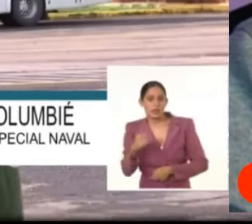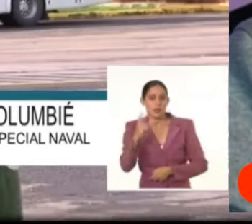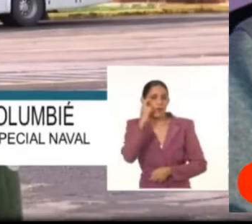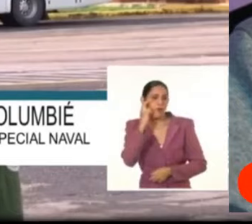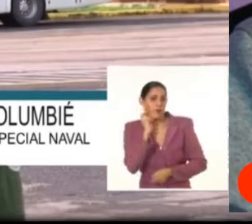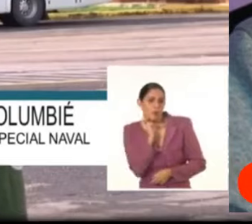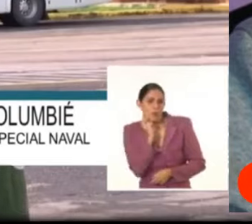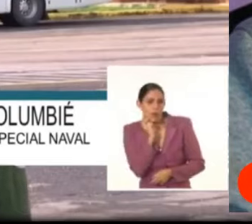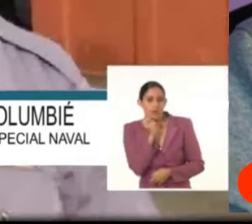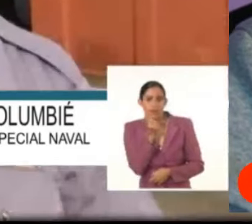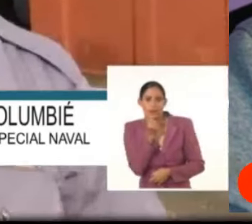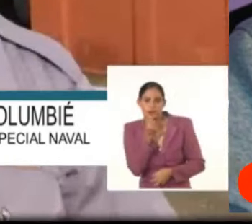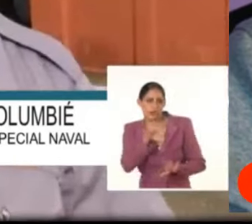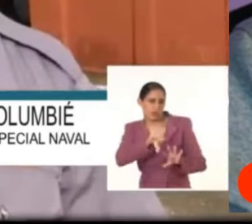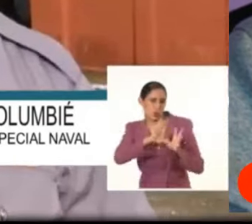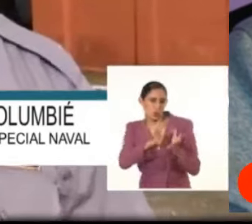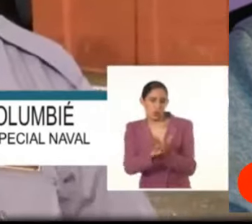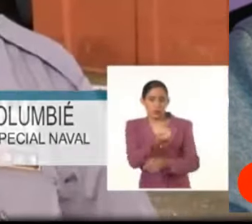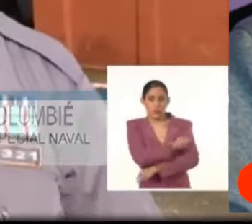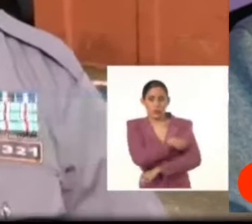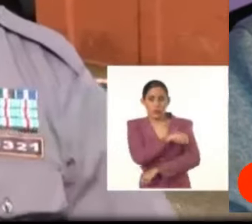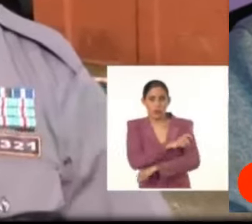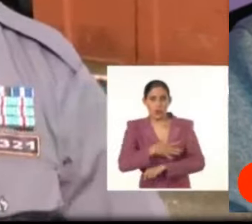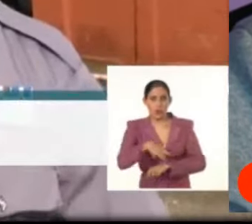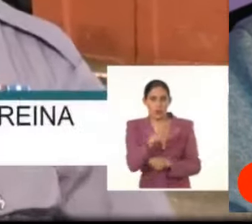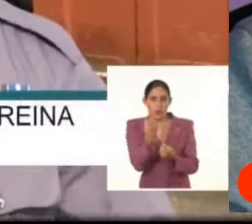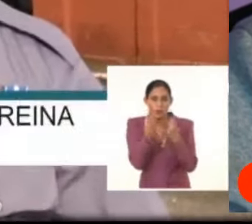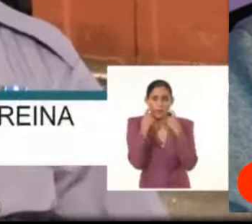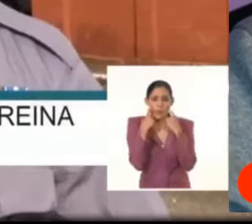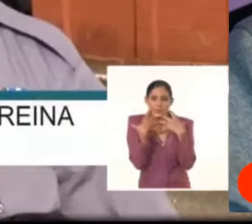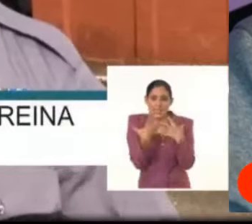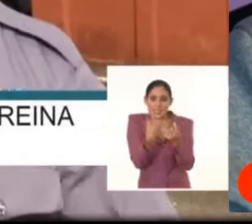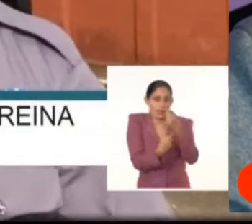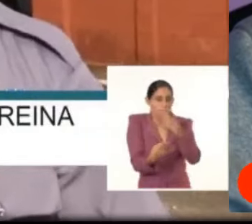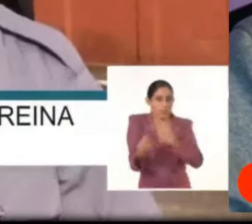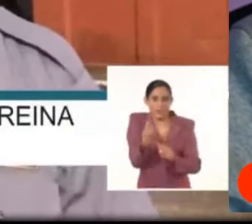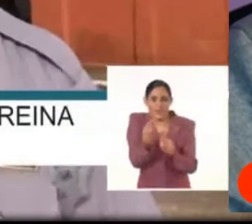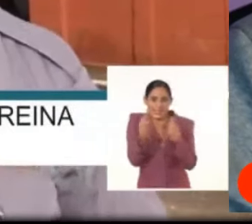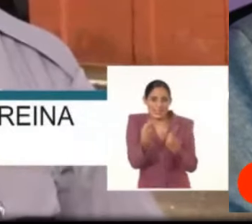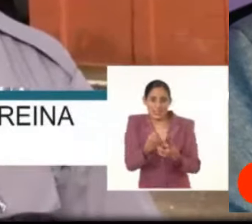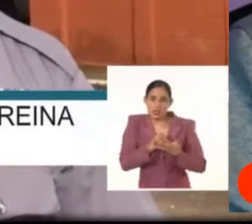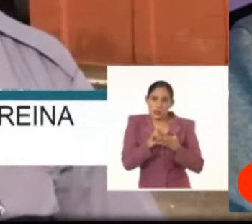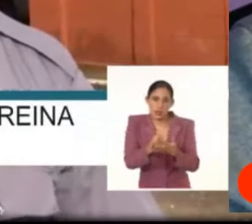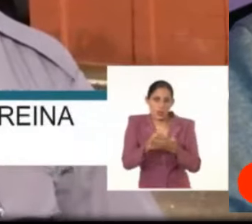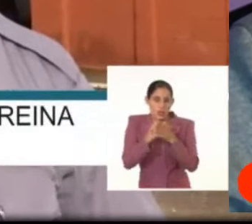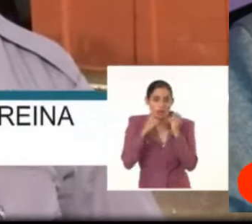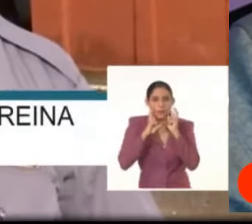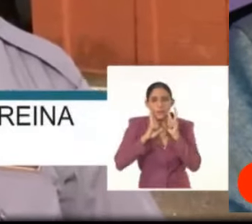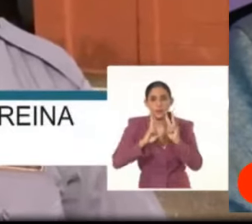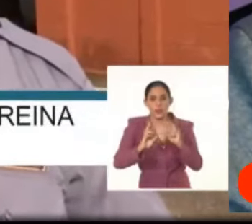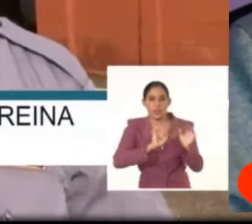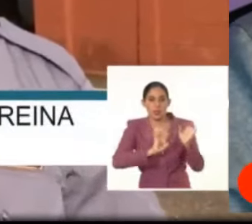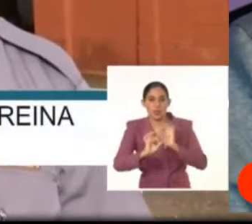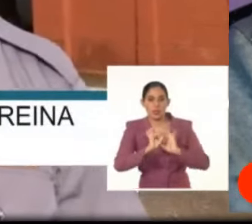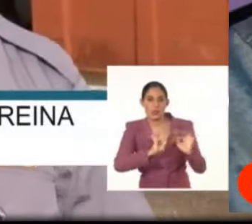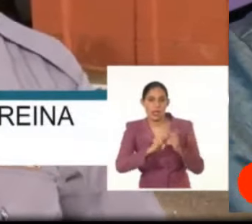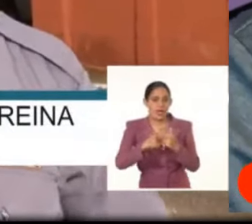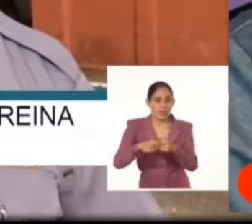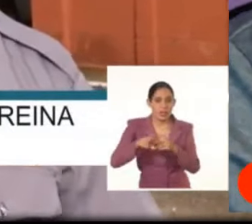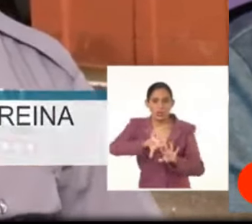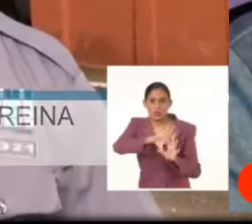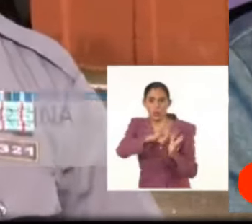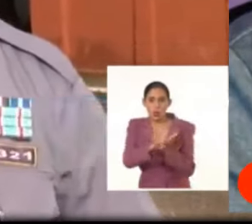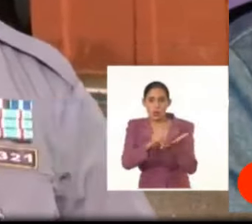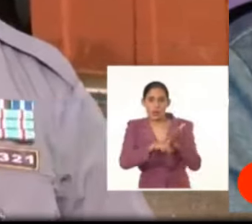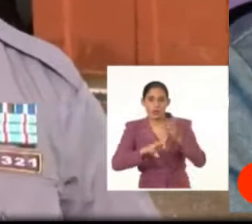A todo el pueblo en general. O sea, lo que sea necesario, lo que nos haga falta, lo que tengamos que ayudar al pueblo guantanamero, aquí está